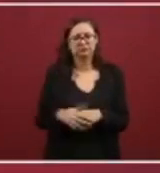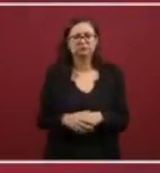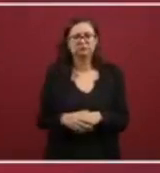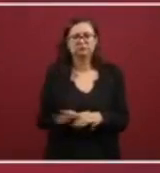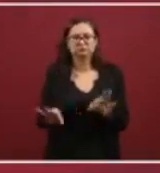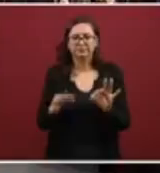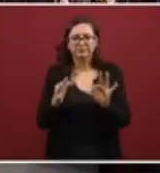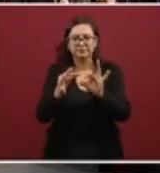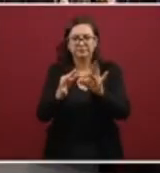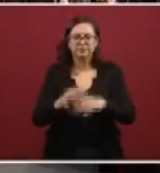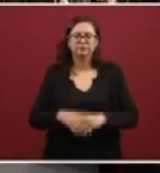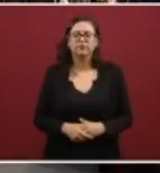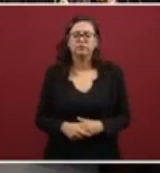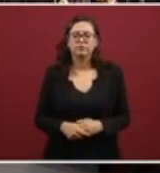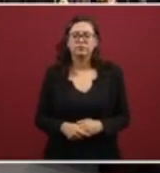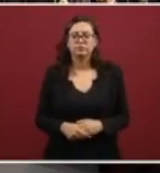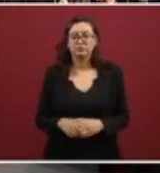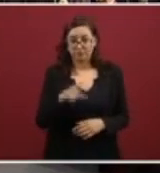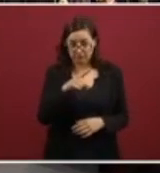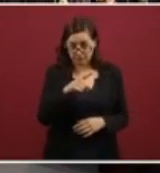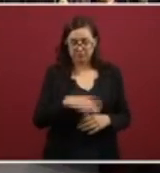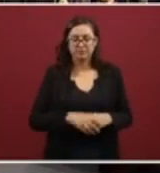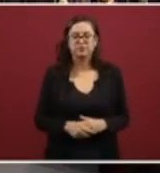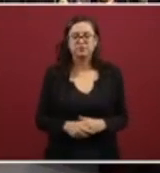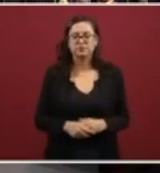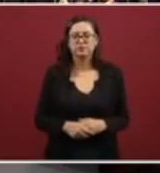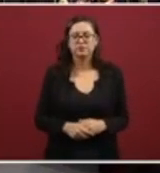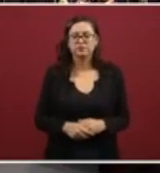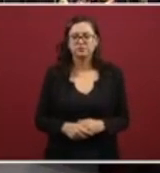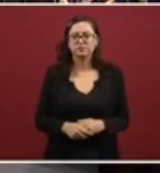Listo. Tú, por